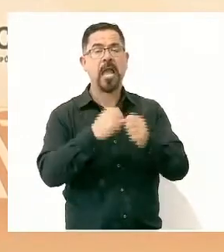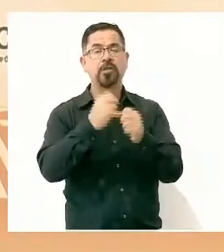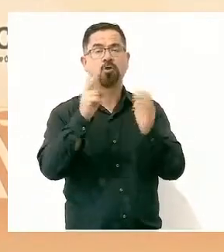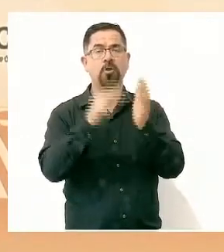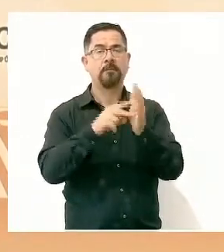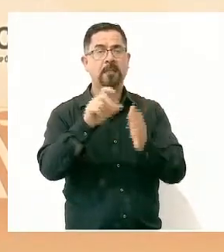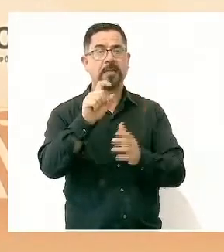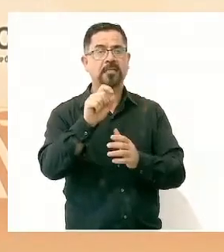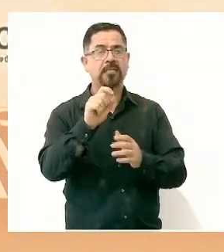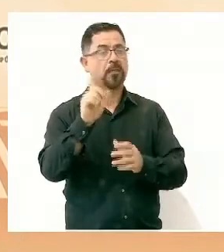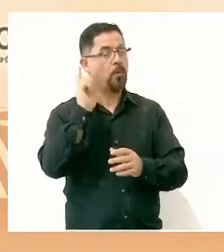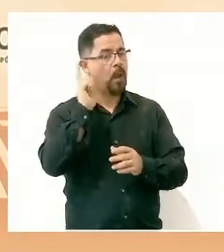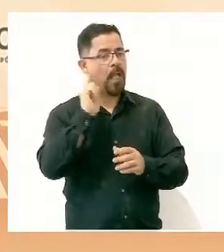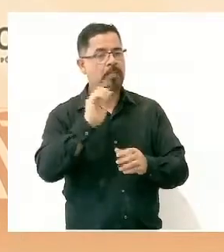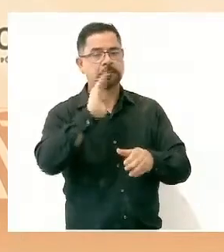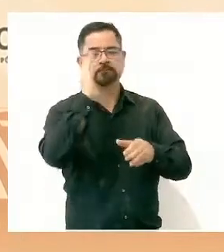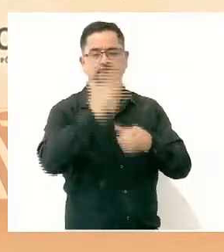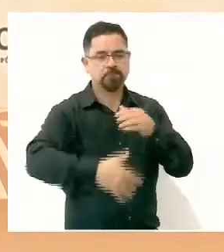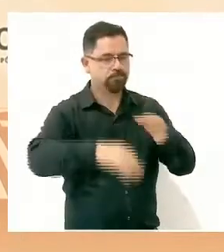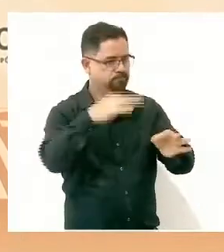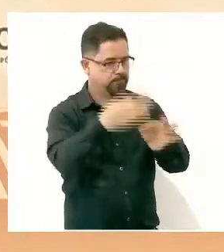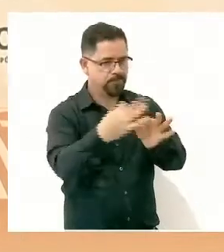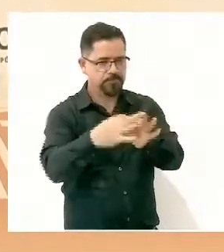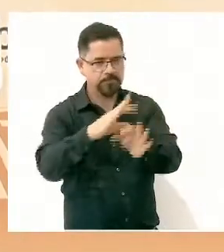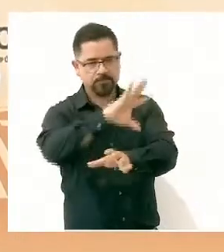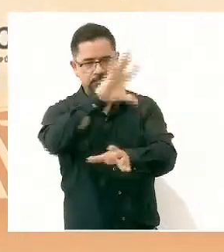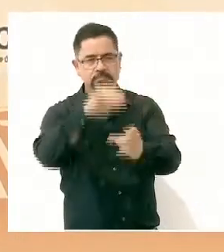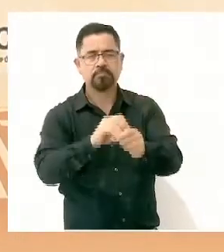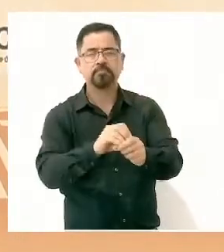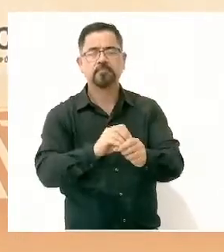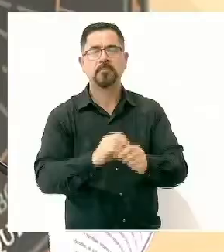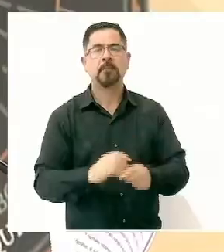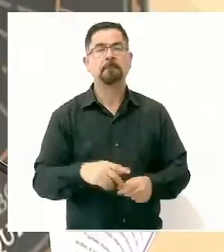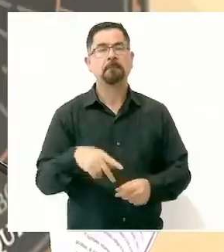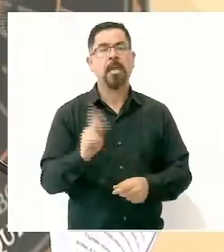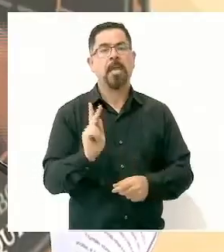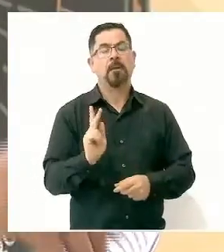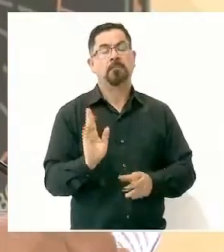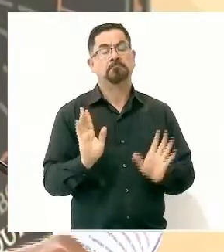aunque si el pueblo lo decide, si